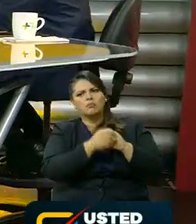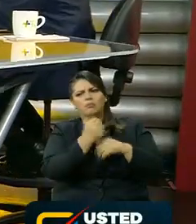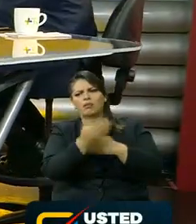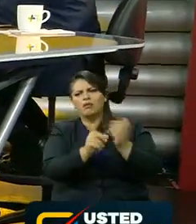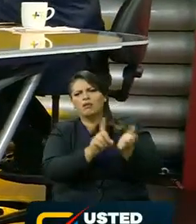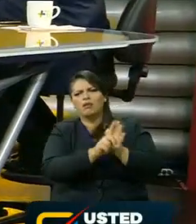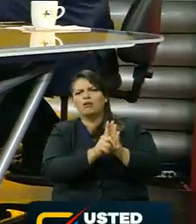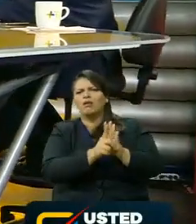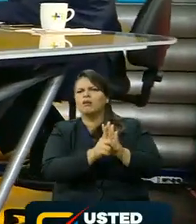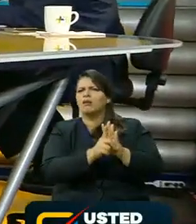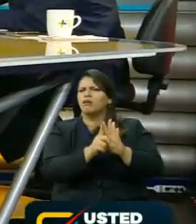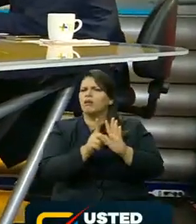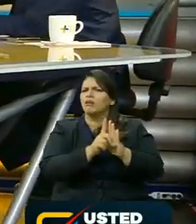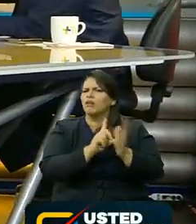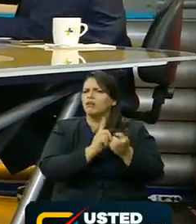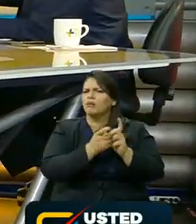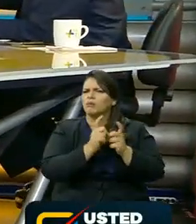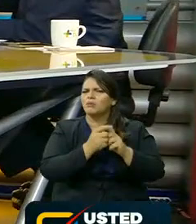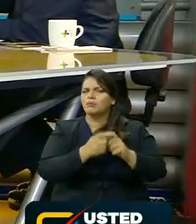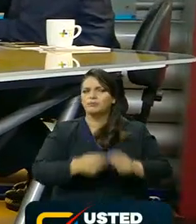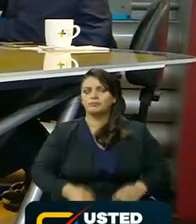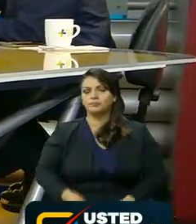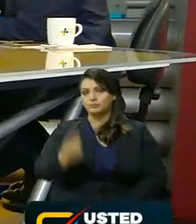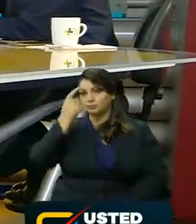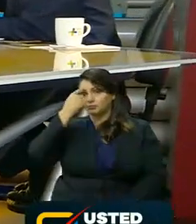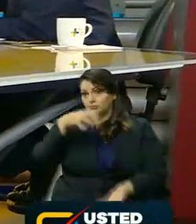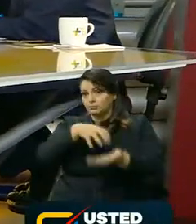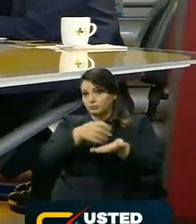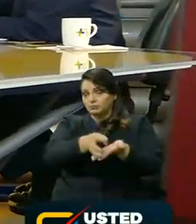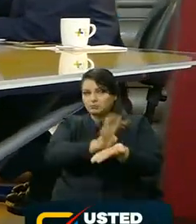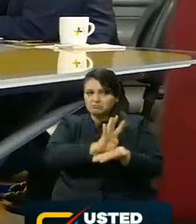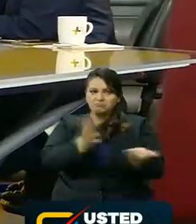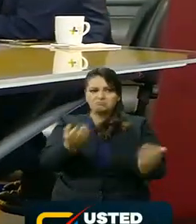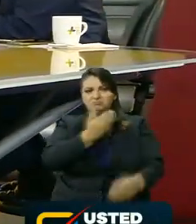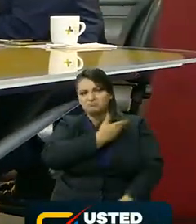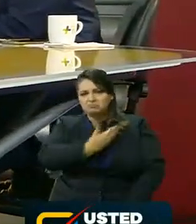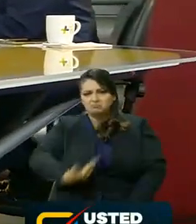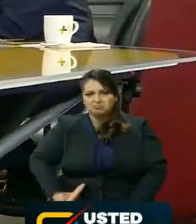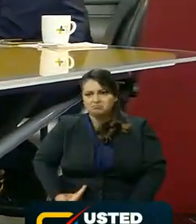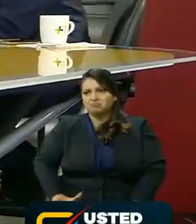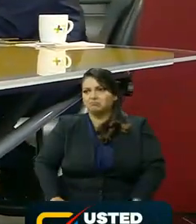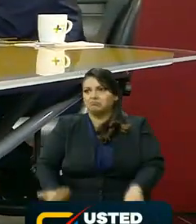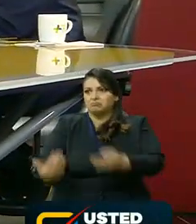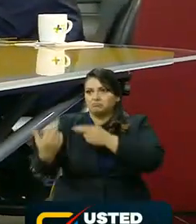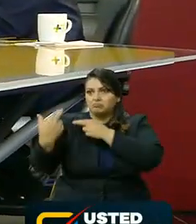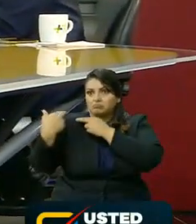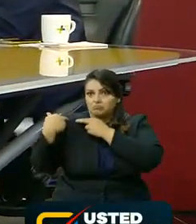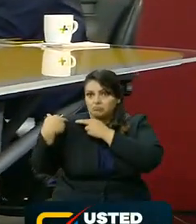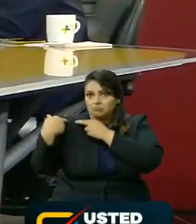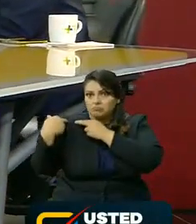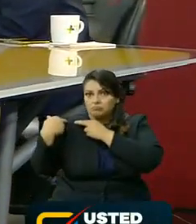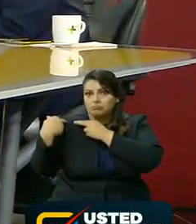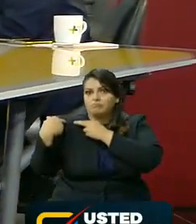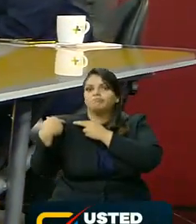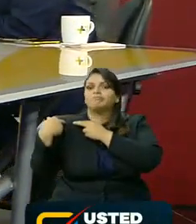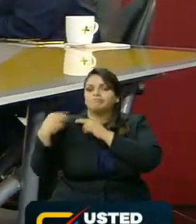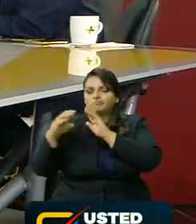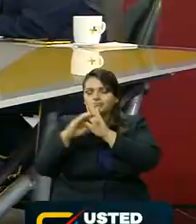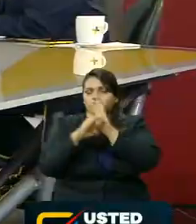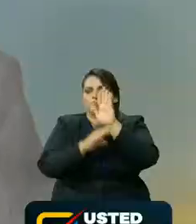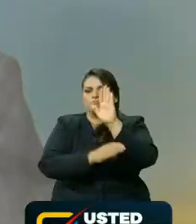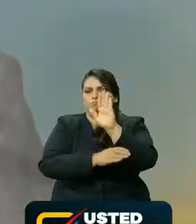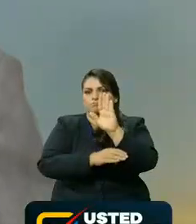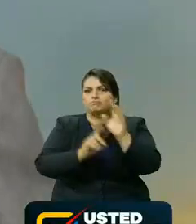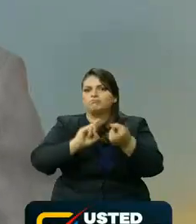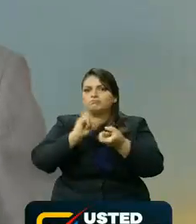la presidencia, y quienes lleguen al Congreso Nacional o a la Asamblea, estarían dispuestos a hacer eso. Esa cambios. Es una exigencia que le debemos